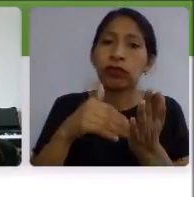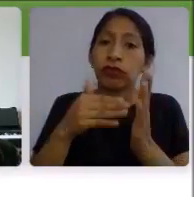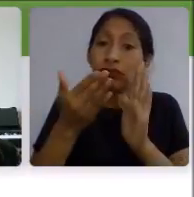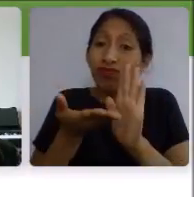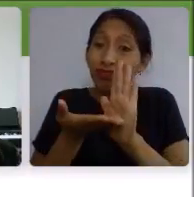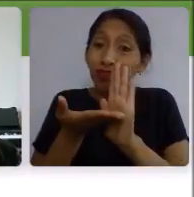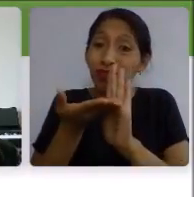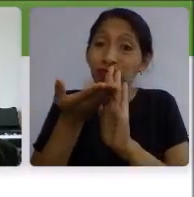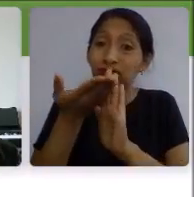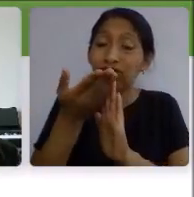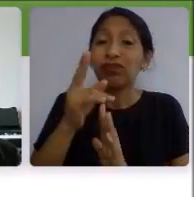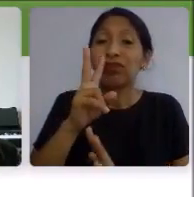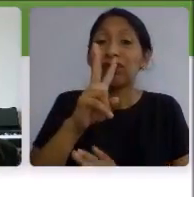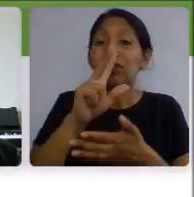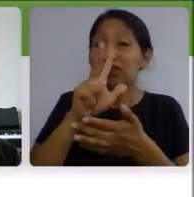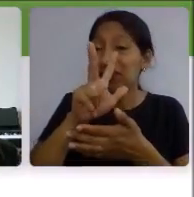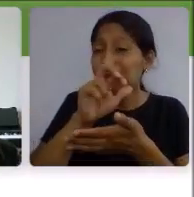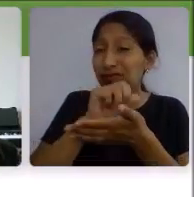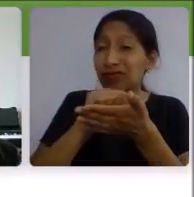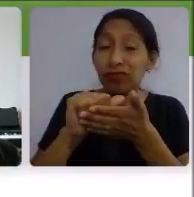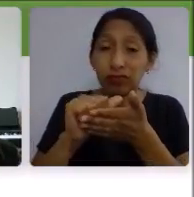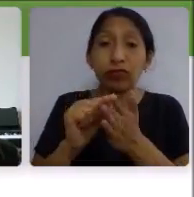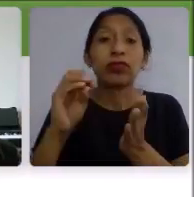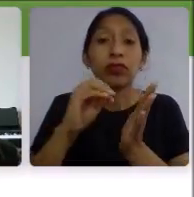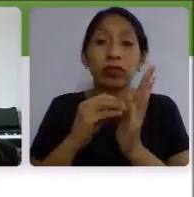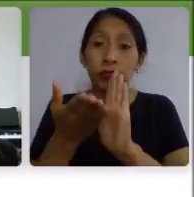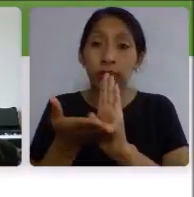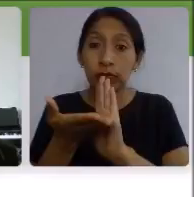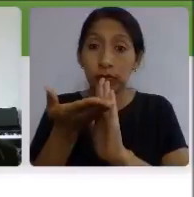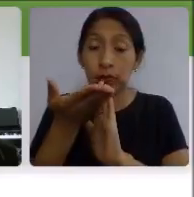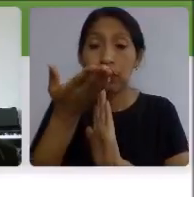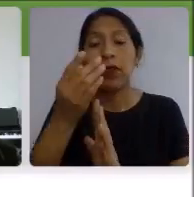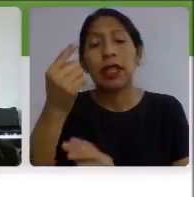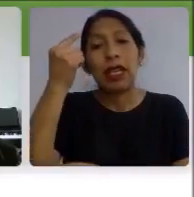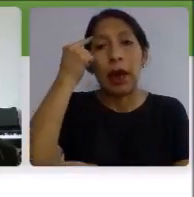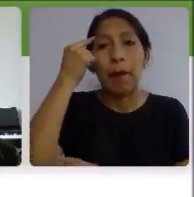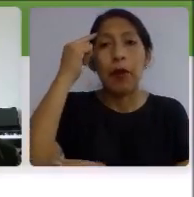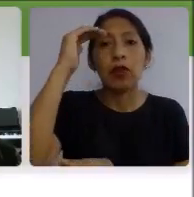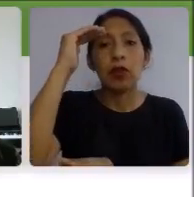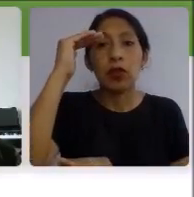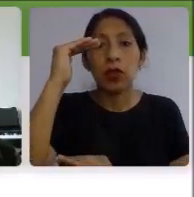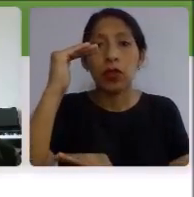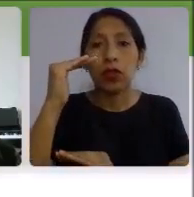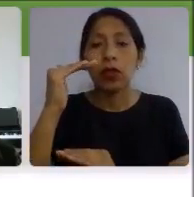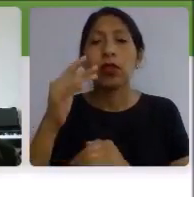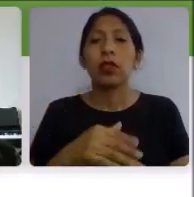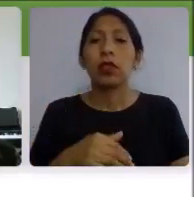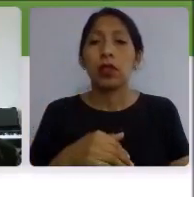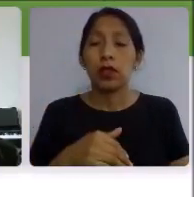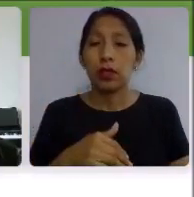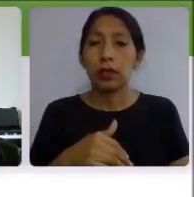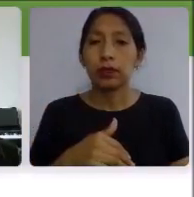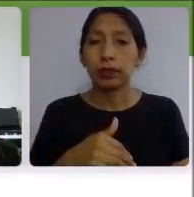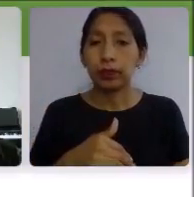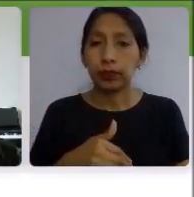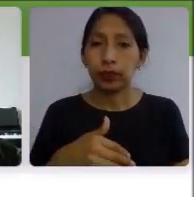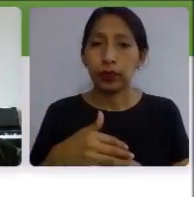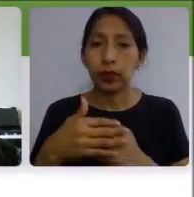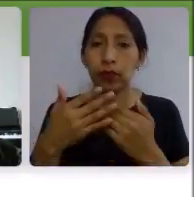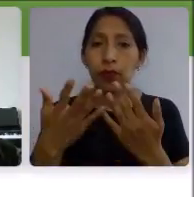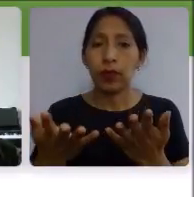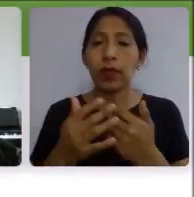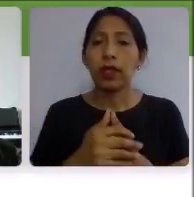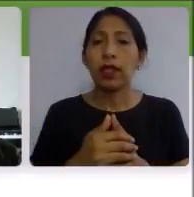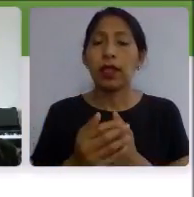últimos 2 o 3 meses. Esperemos que esto vaya disminuyendo de aquí a los siguientes meses, pero